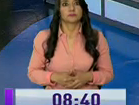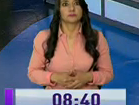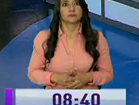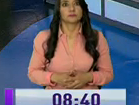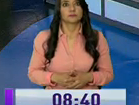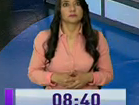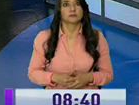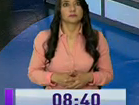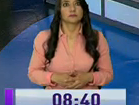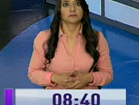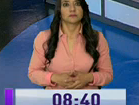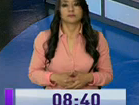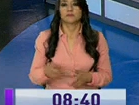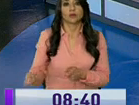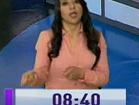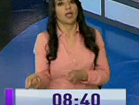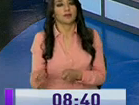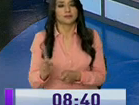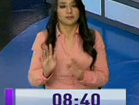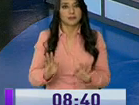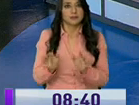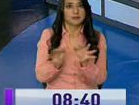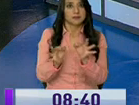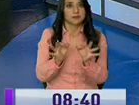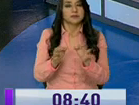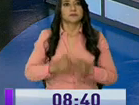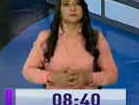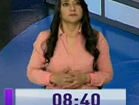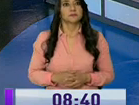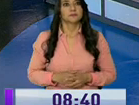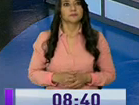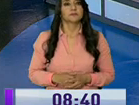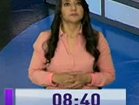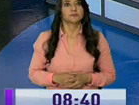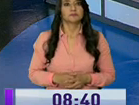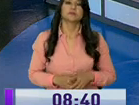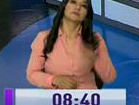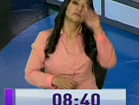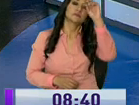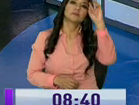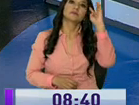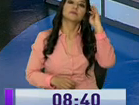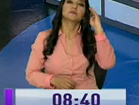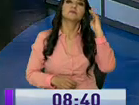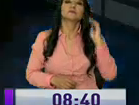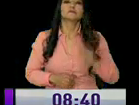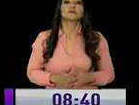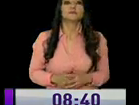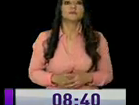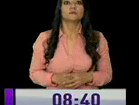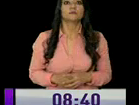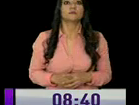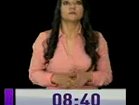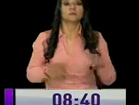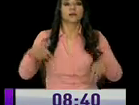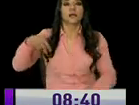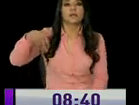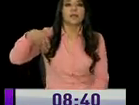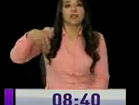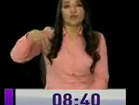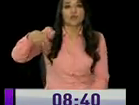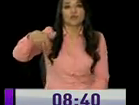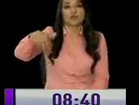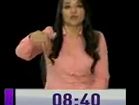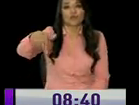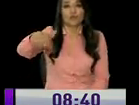ver, yo le muevo. Porque yo le muevo. Yo no alcanzo. Usted no alcanza, esto se reporta que póngale. Cómo la gente está caminando, miren